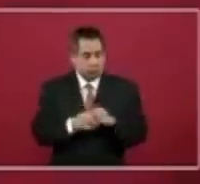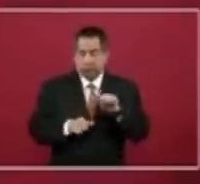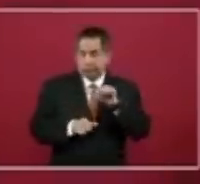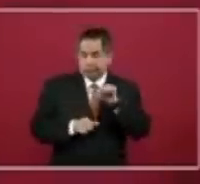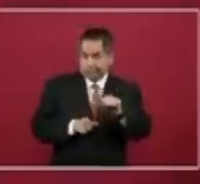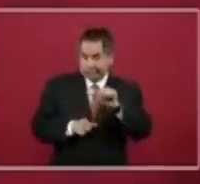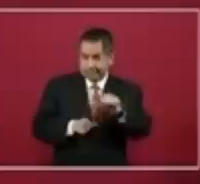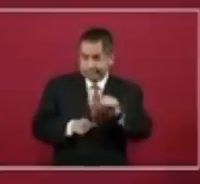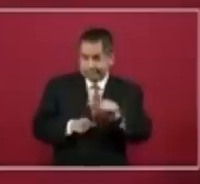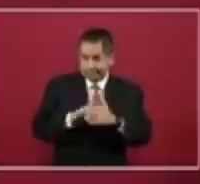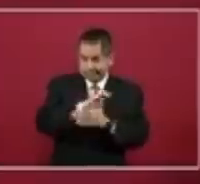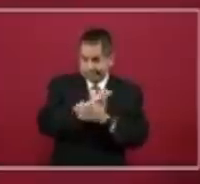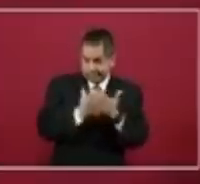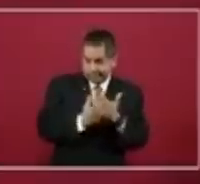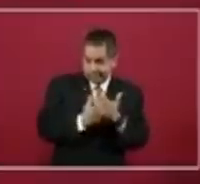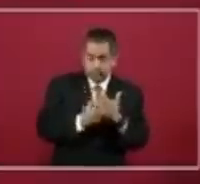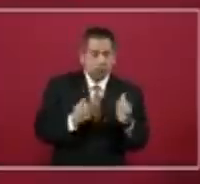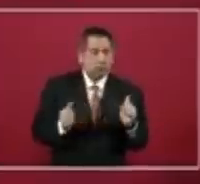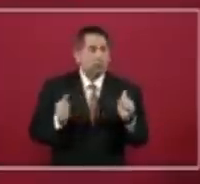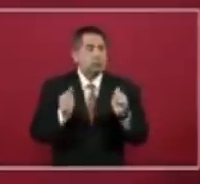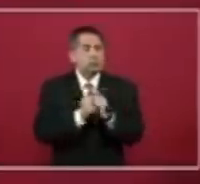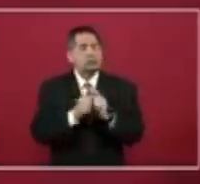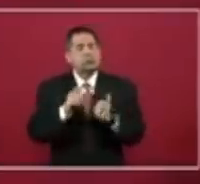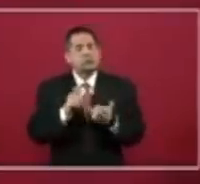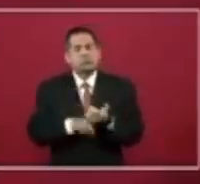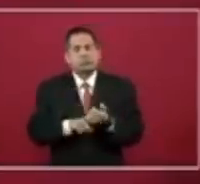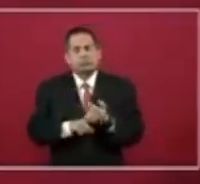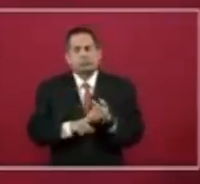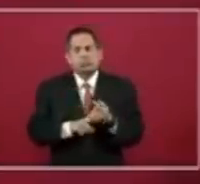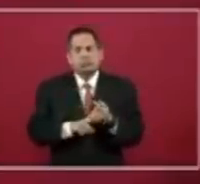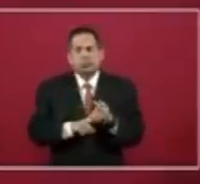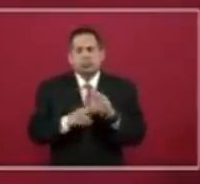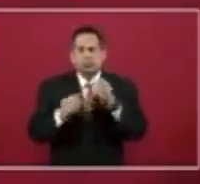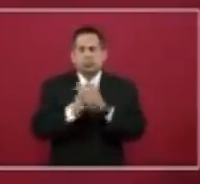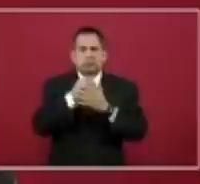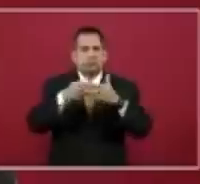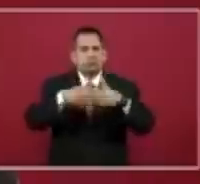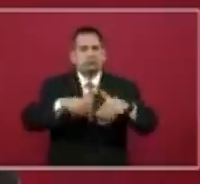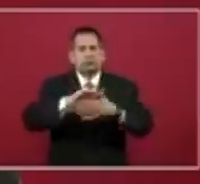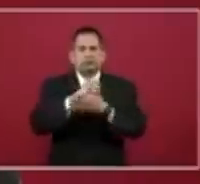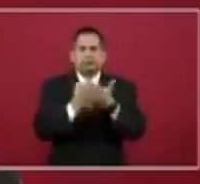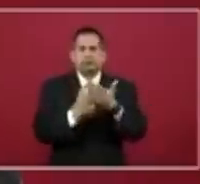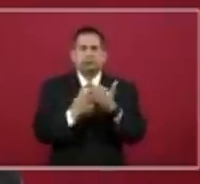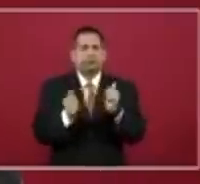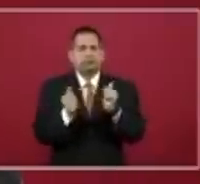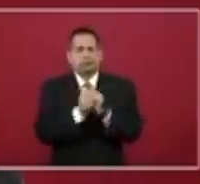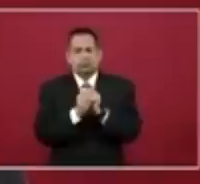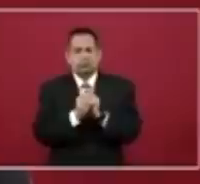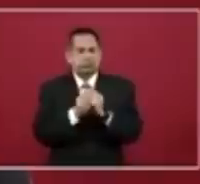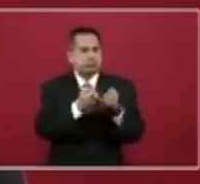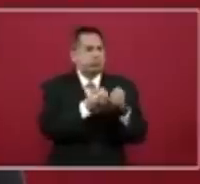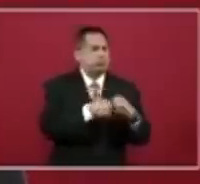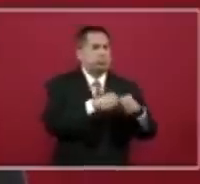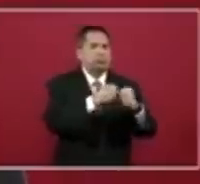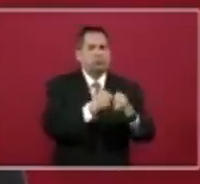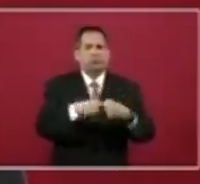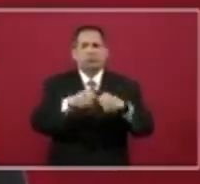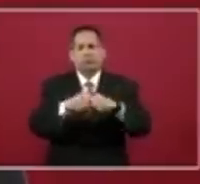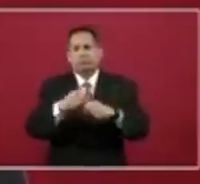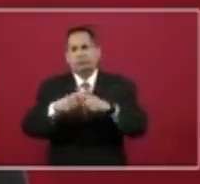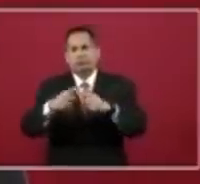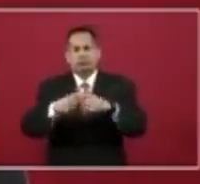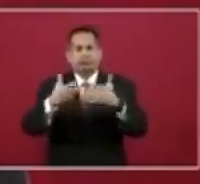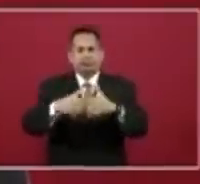campos, se conformaron, es un nuevo esquema de contratación con consorcios, grupos de